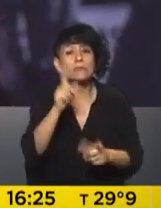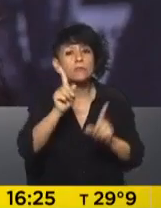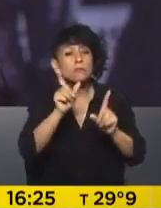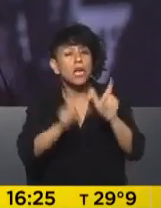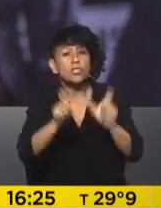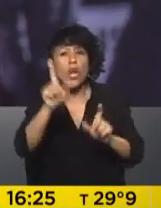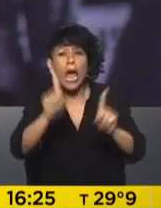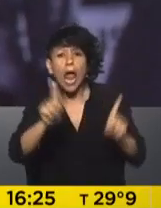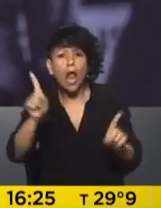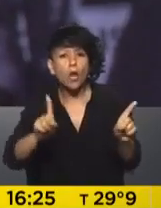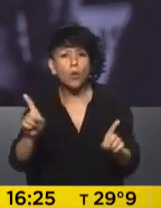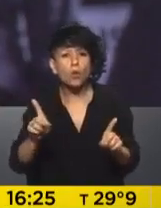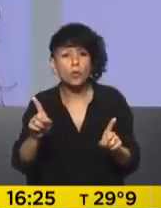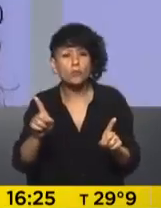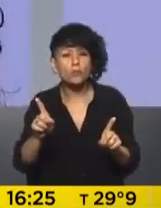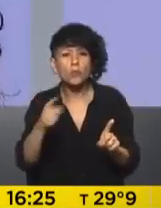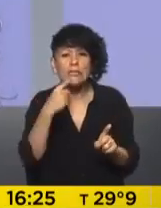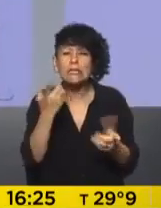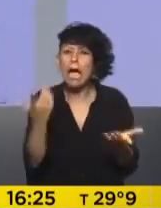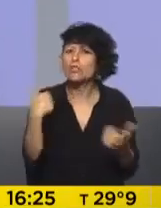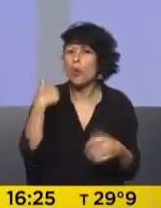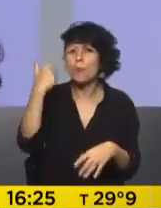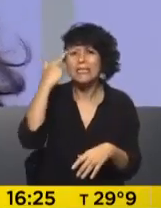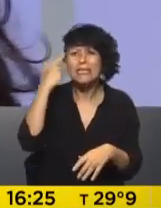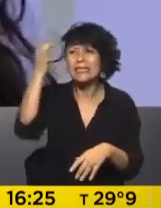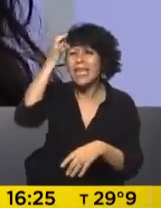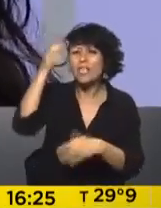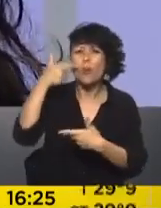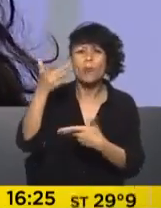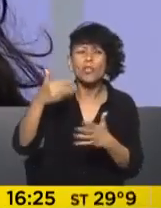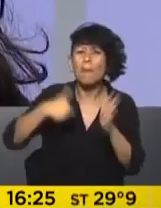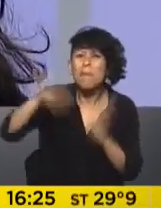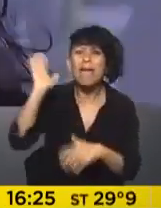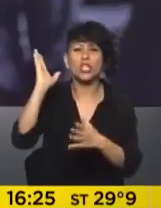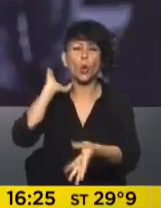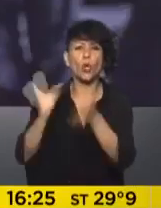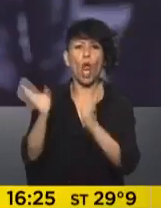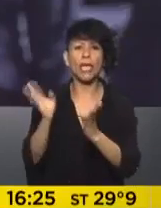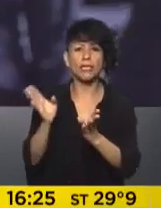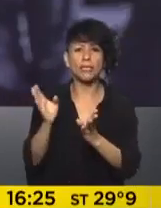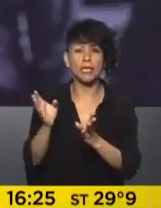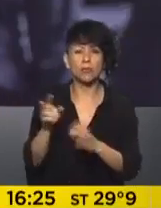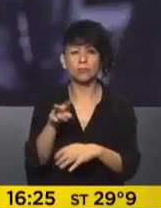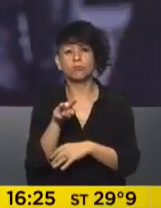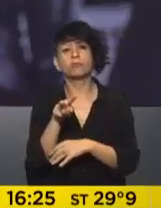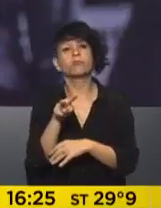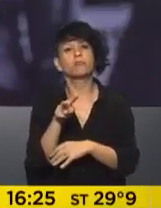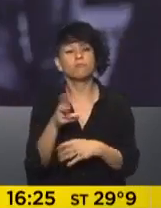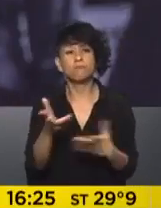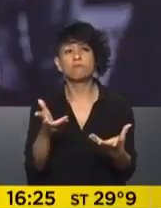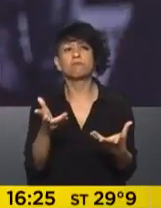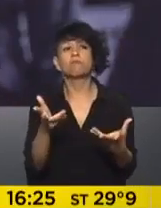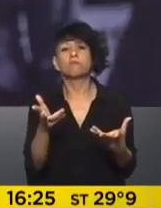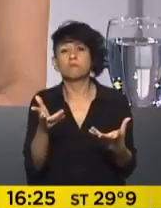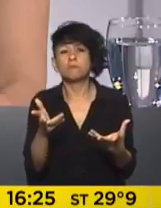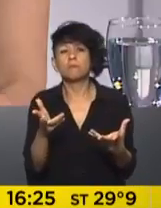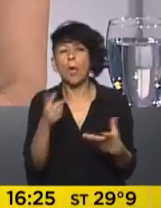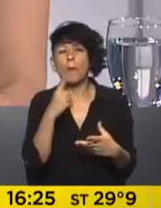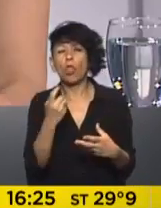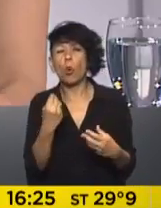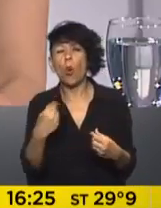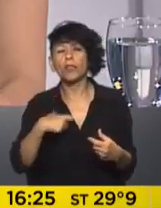personas esperaban más violencia. Ah, mira. Y eso para mí es un termómetro de cómo está nuestra